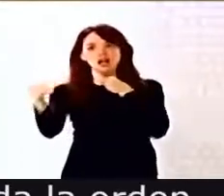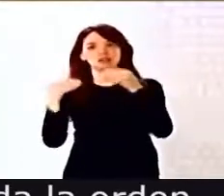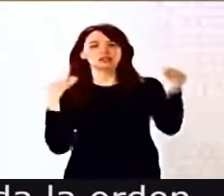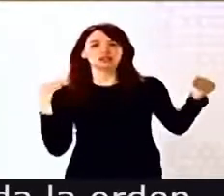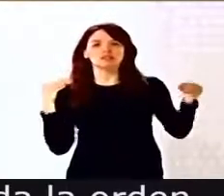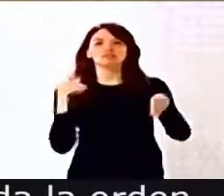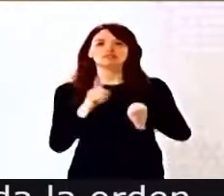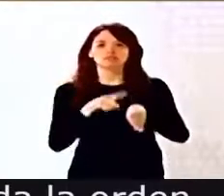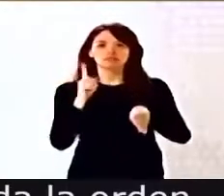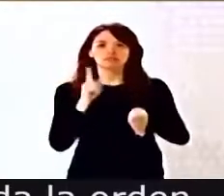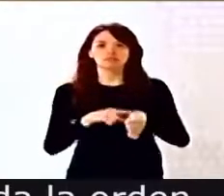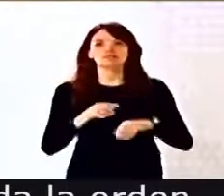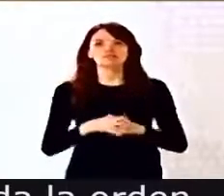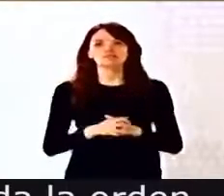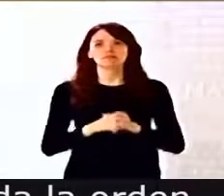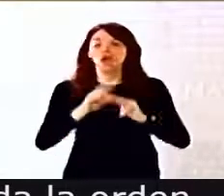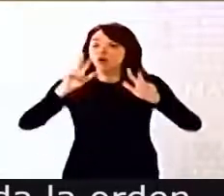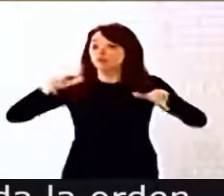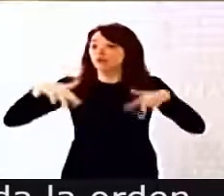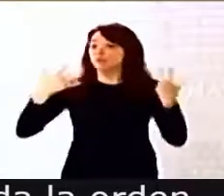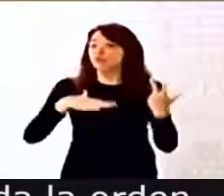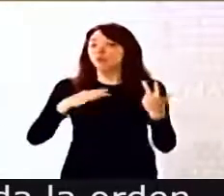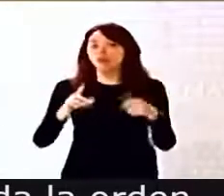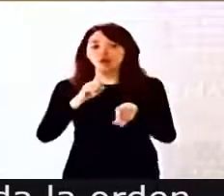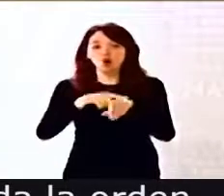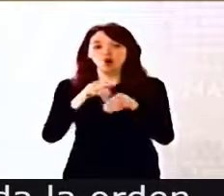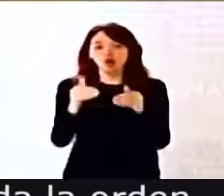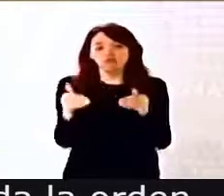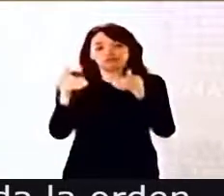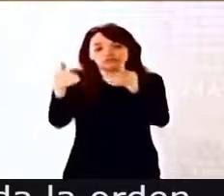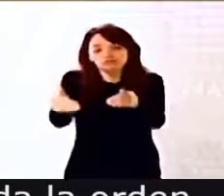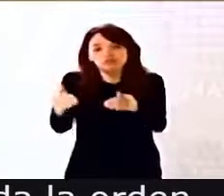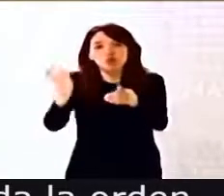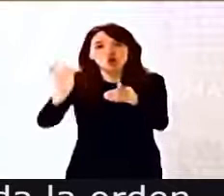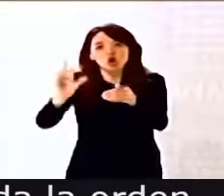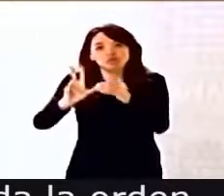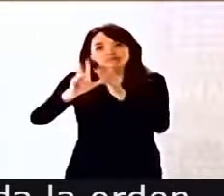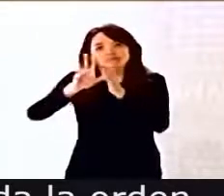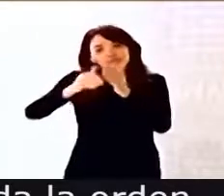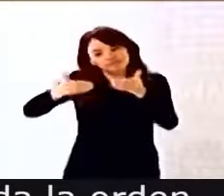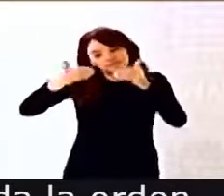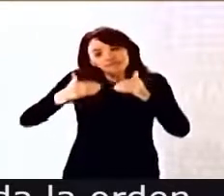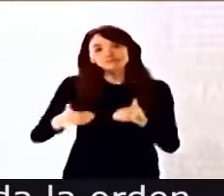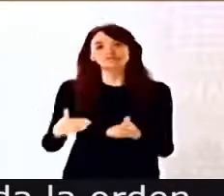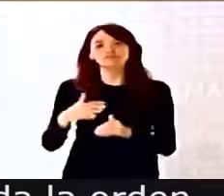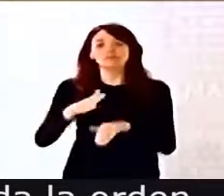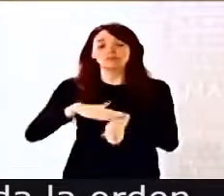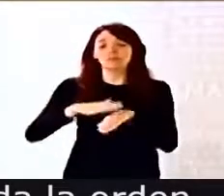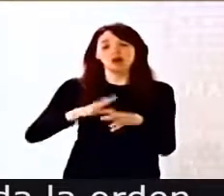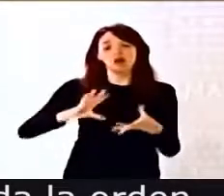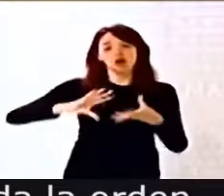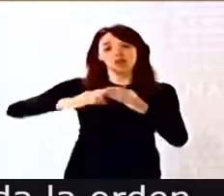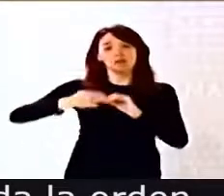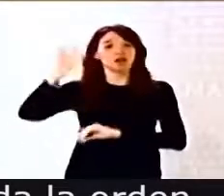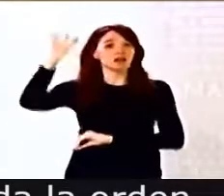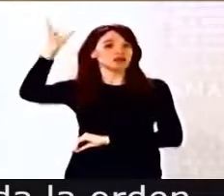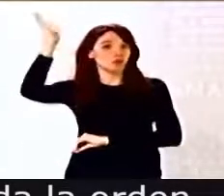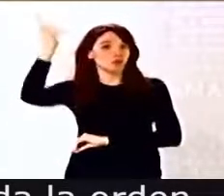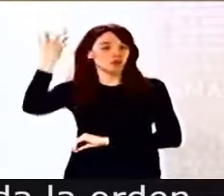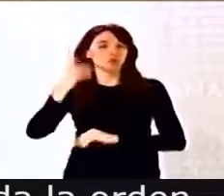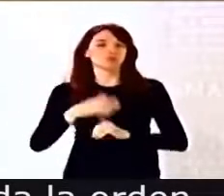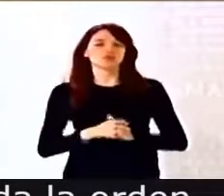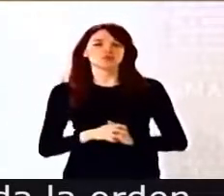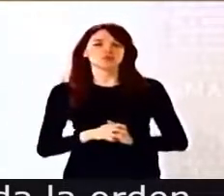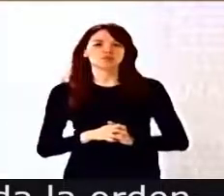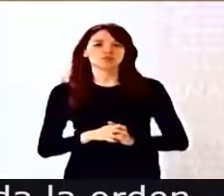horarias, nos permite adelantar y retrasar las franjas horarias para adaptarlas a la meteorología y, en